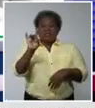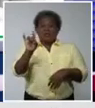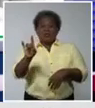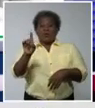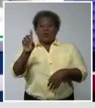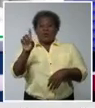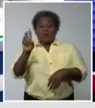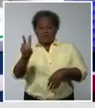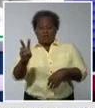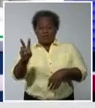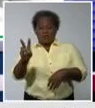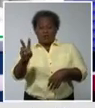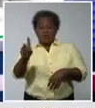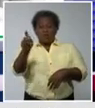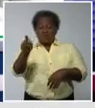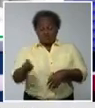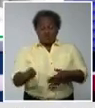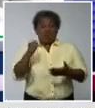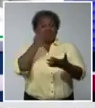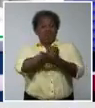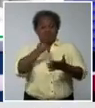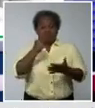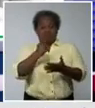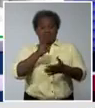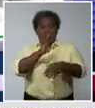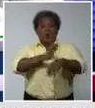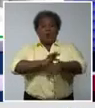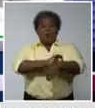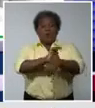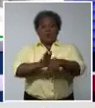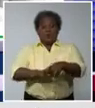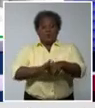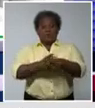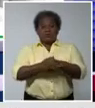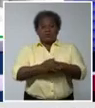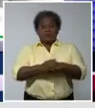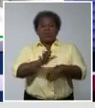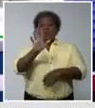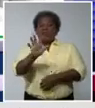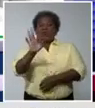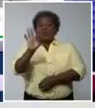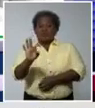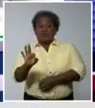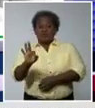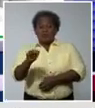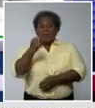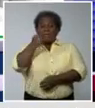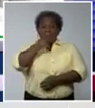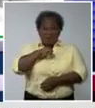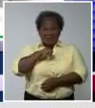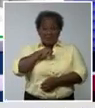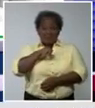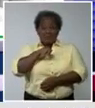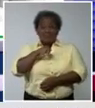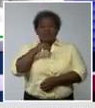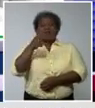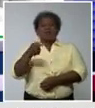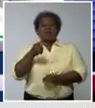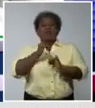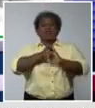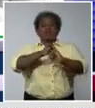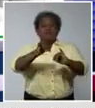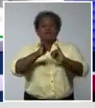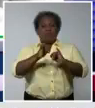792 casos confirmados con COVID-19, 58 casos más que los que se daban a conocer en la conferencia